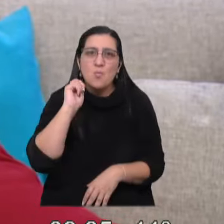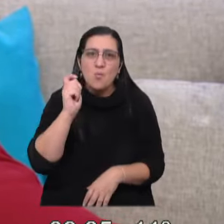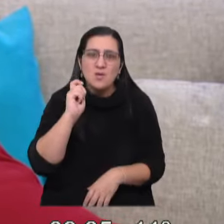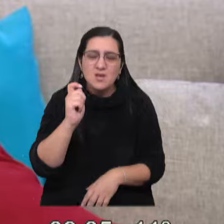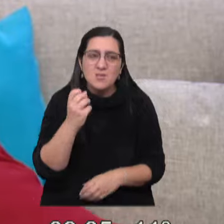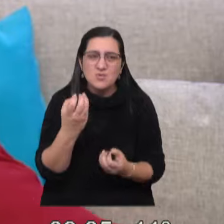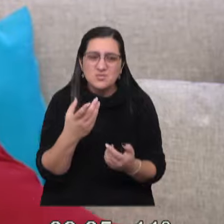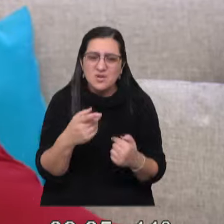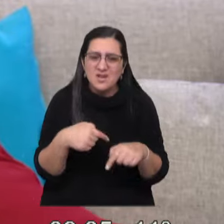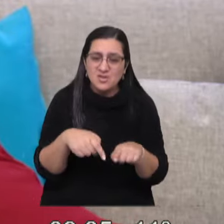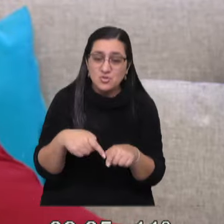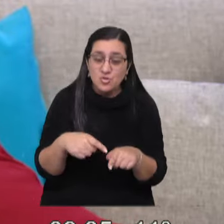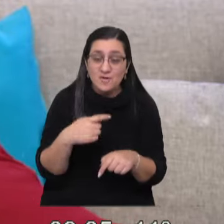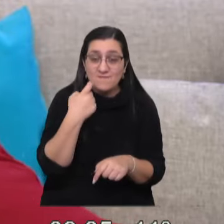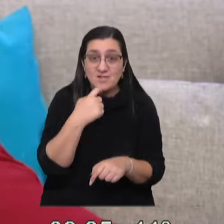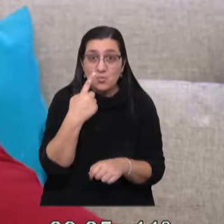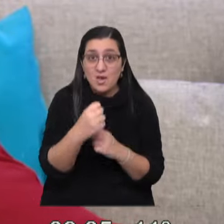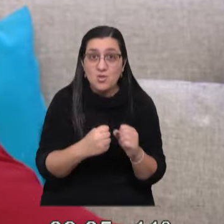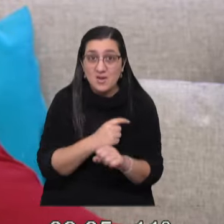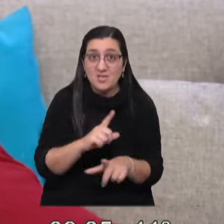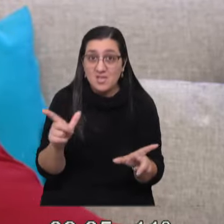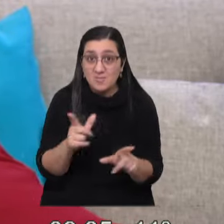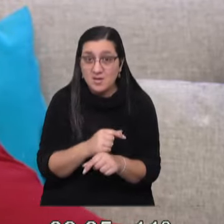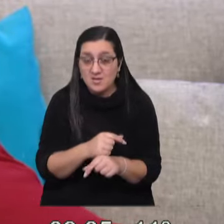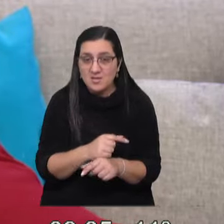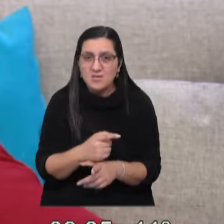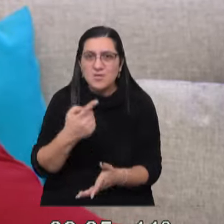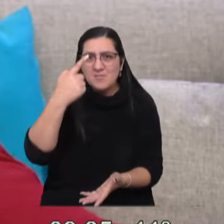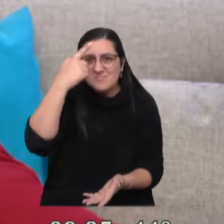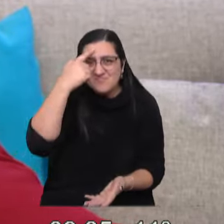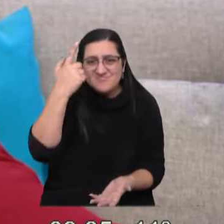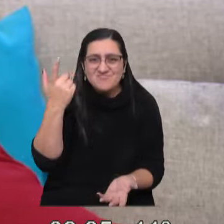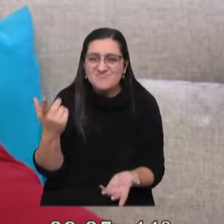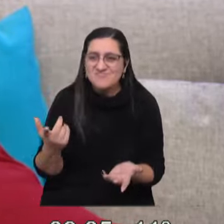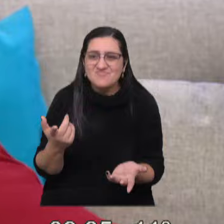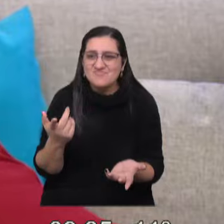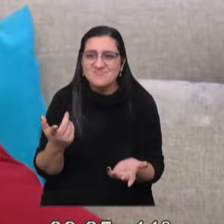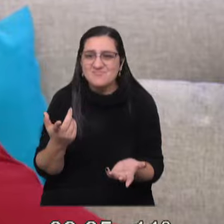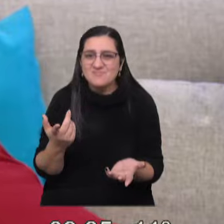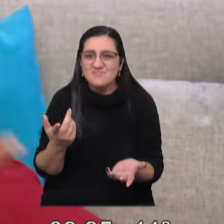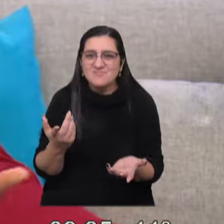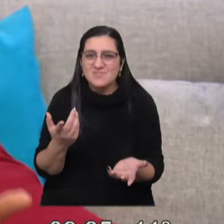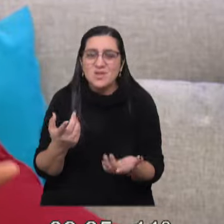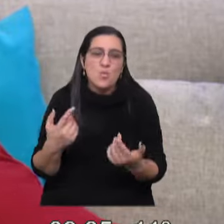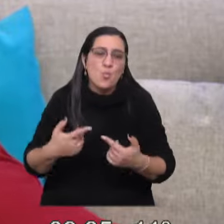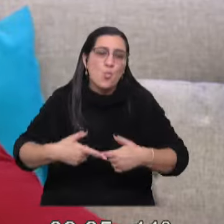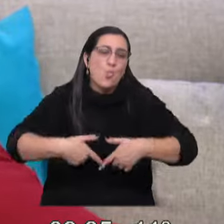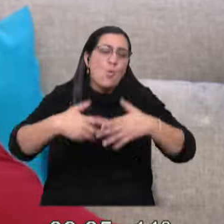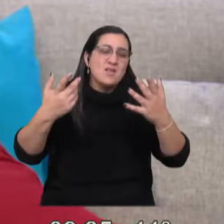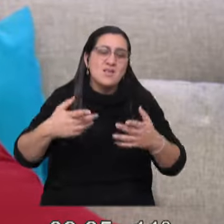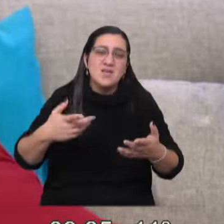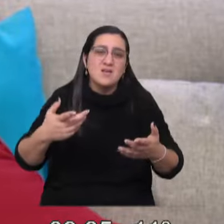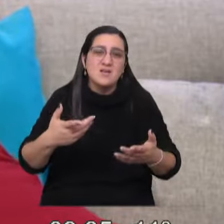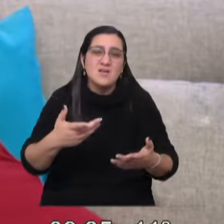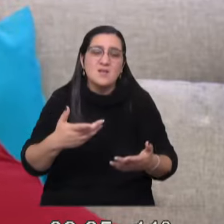una gestión que está a un año de terminar este uno piensa que qué bueno que no cualquier mandatario quiere